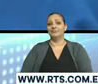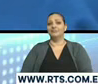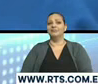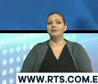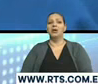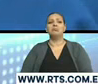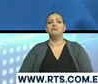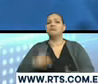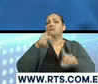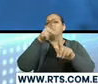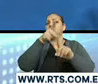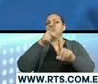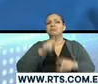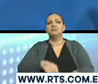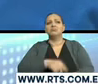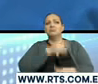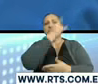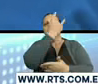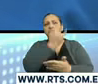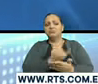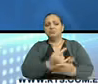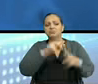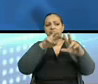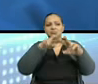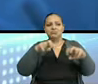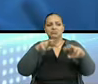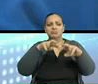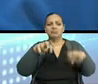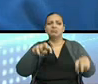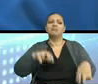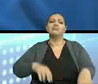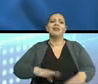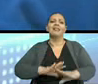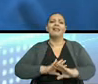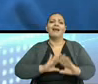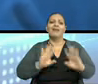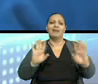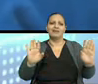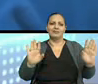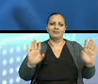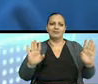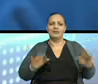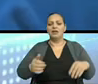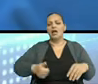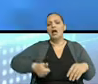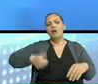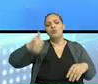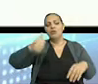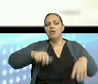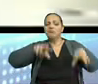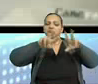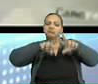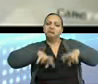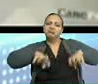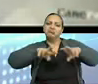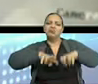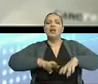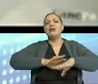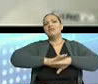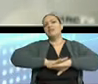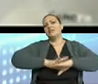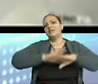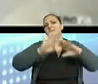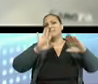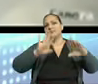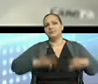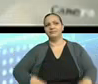sea, porque el pillo le hace así. O sea, ayuda en las investigaciones post-delito, ¿no? Al menos para identificar a los delincuentes, por dónde